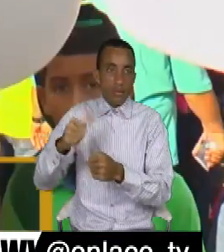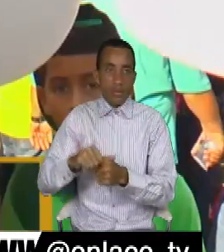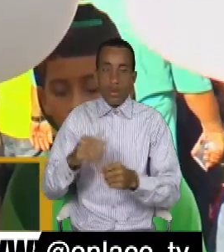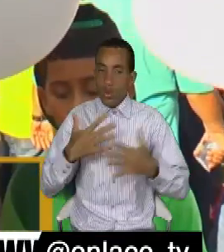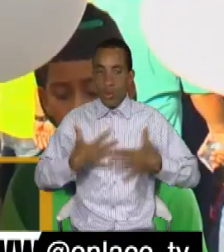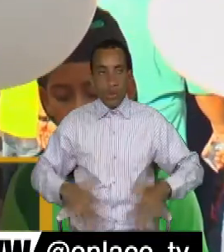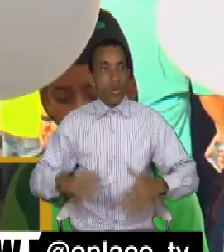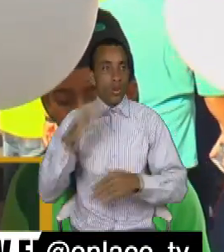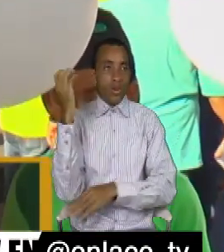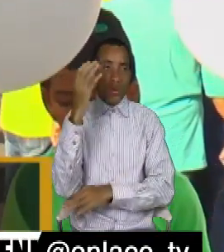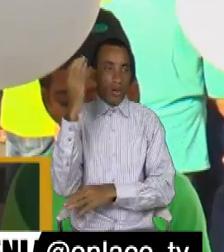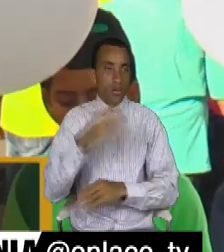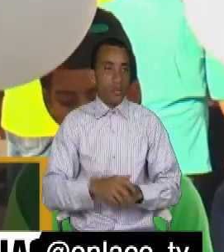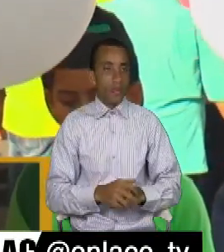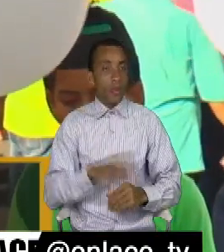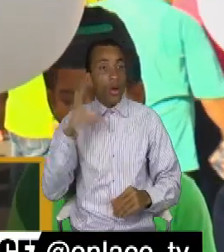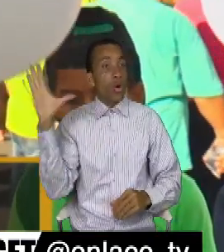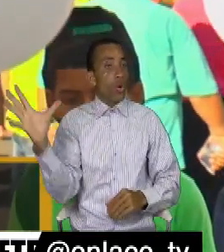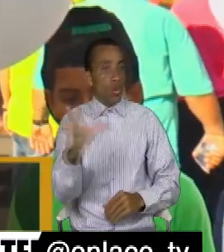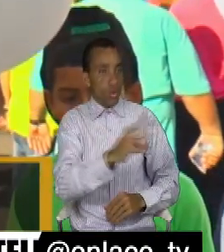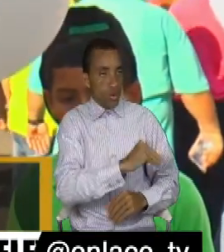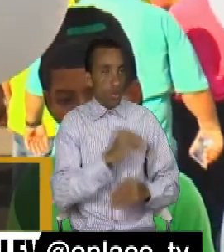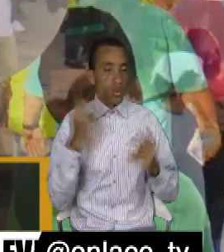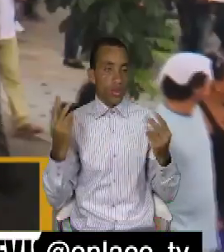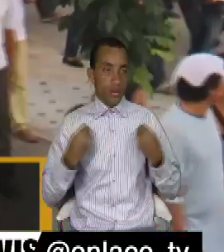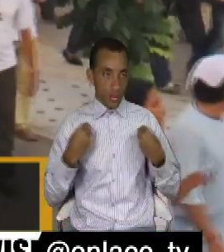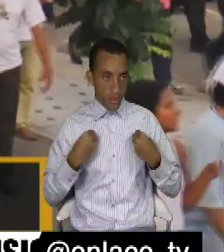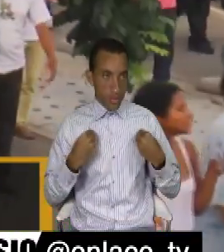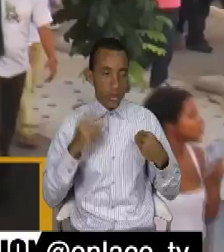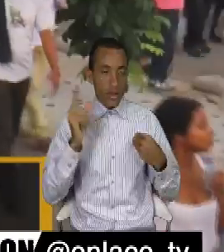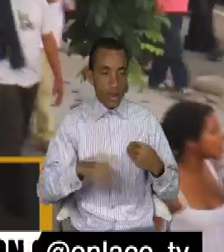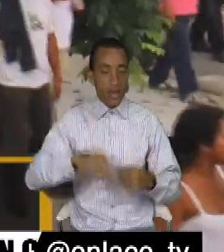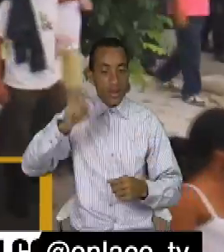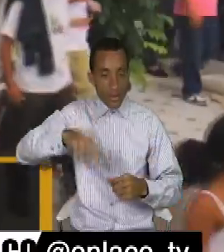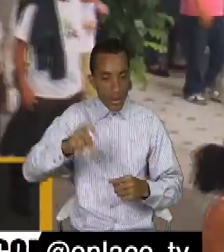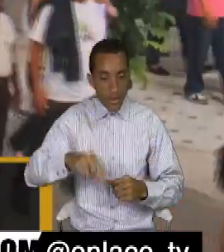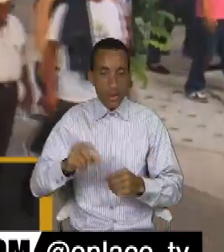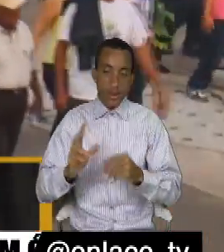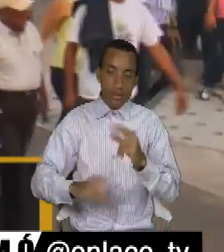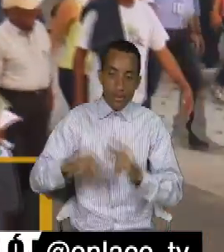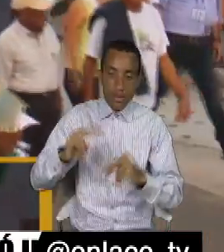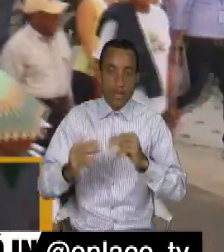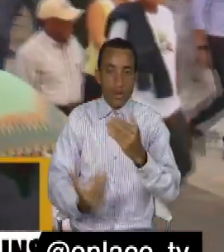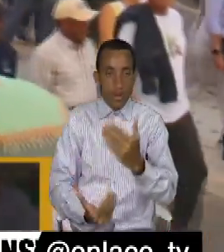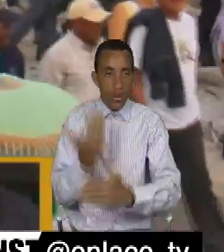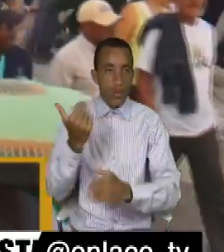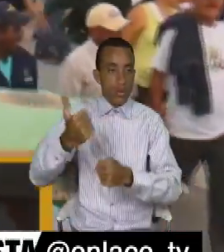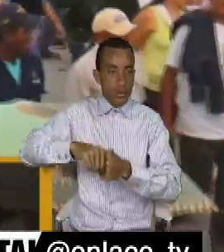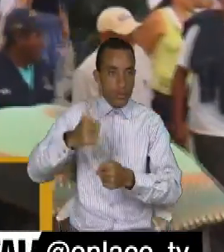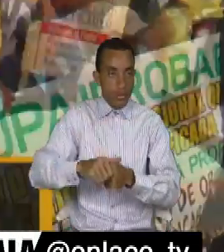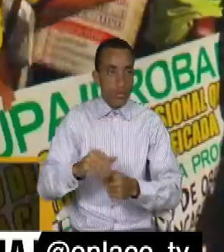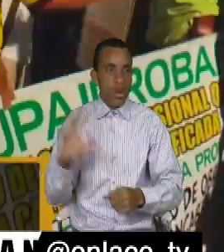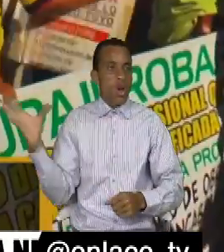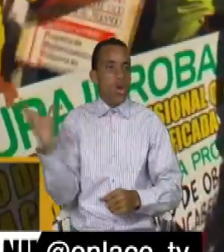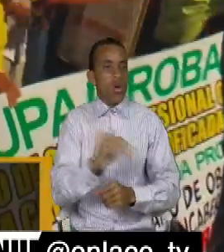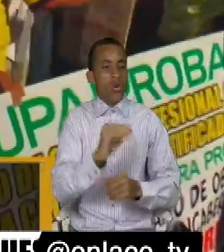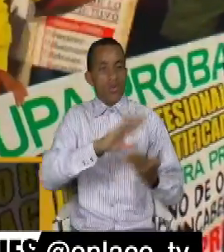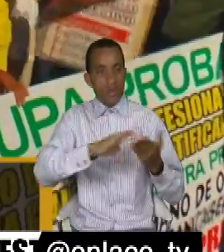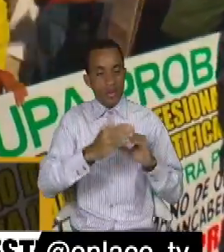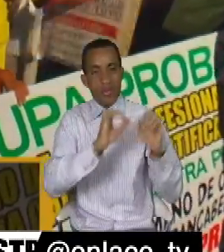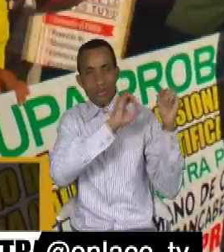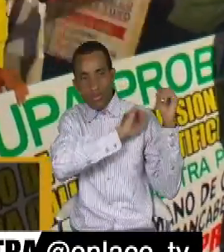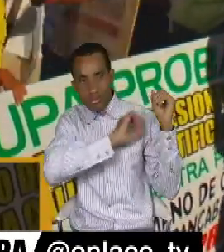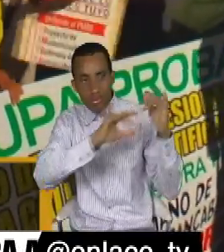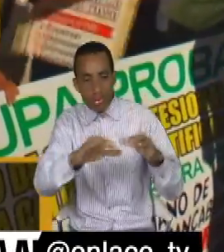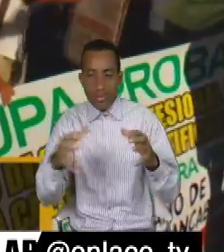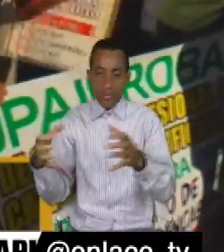Colombia. Todos los habitantes de Barranca Bermeja necesitamos esa modernización. En esta movilización que se convirtió en la voz del sentir de un pueblo, llegaron delegaciones de